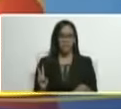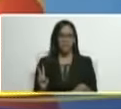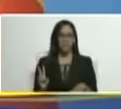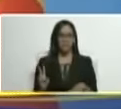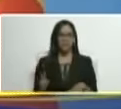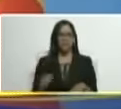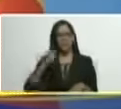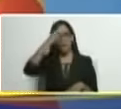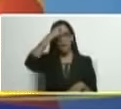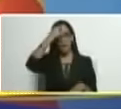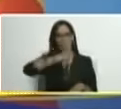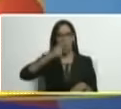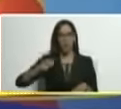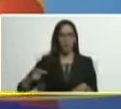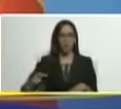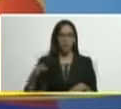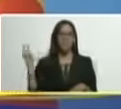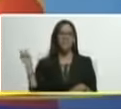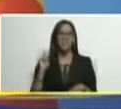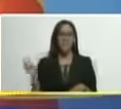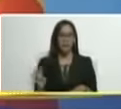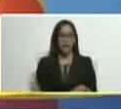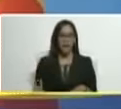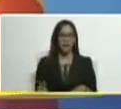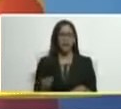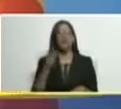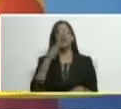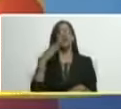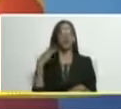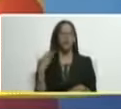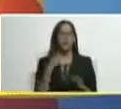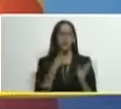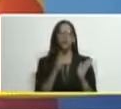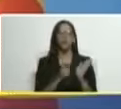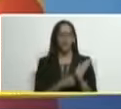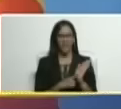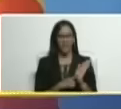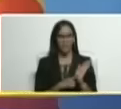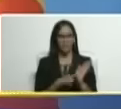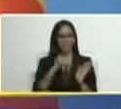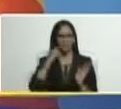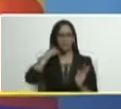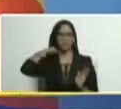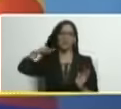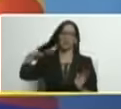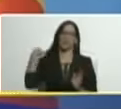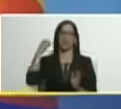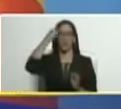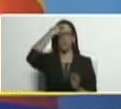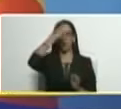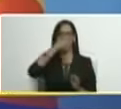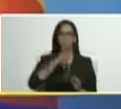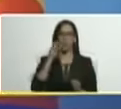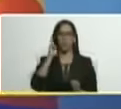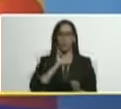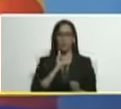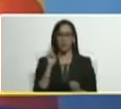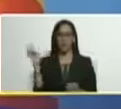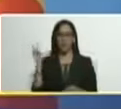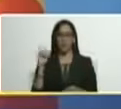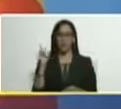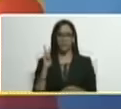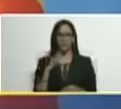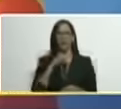y al pueblo de Vietnam, la admiración absoluta del pueblo bolivariano de Venezuela a